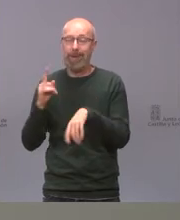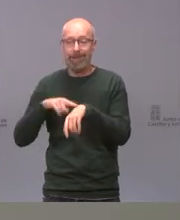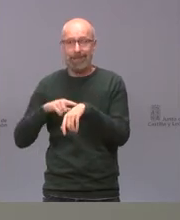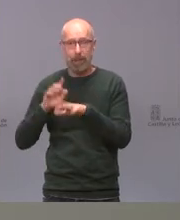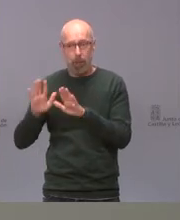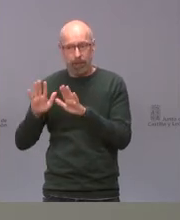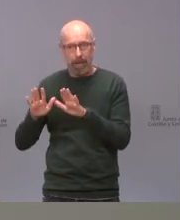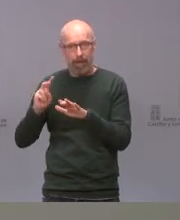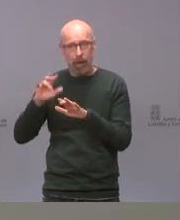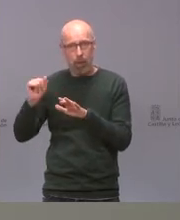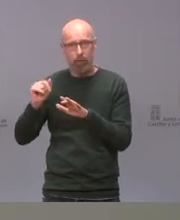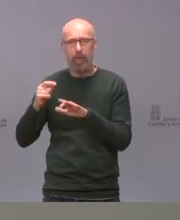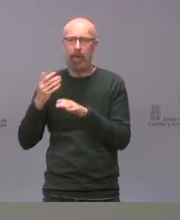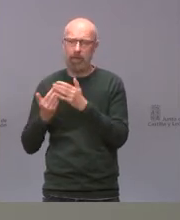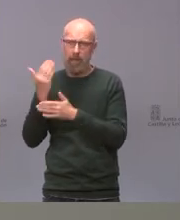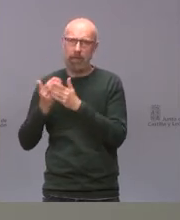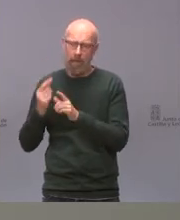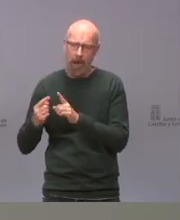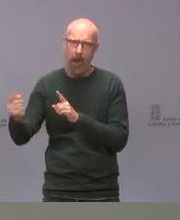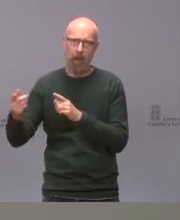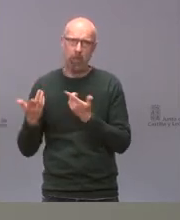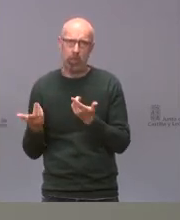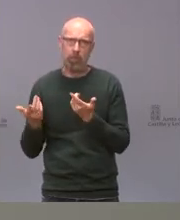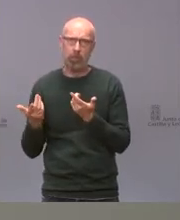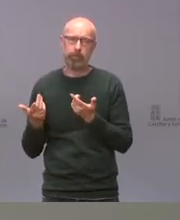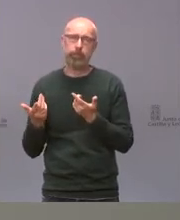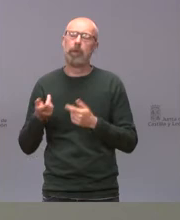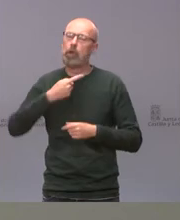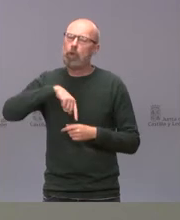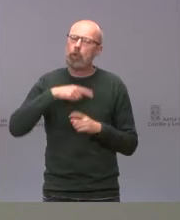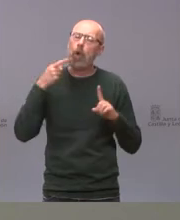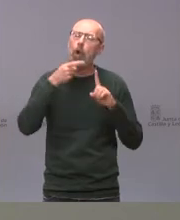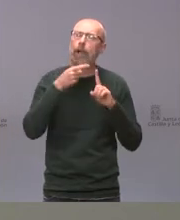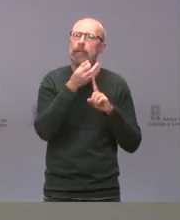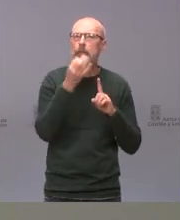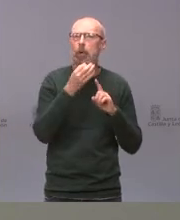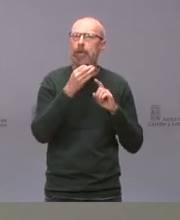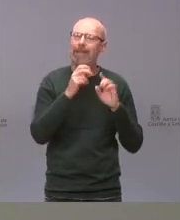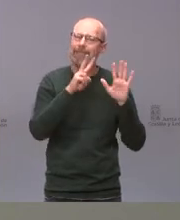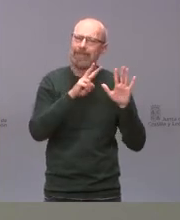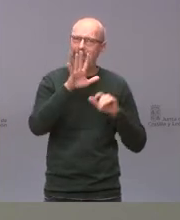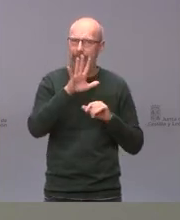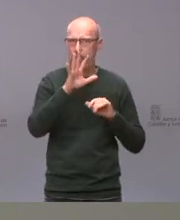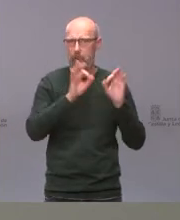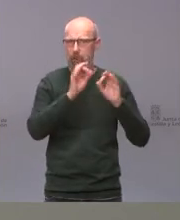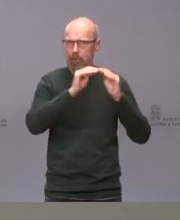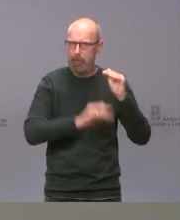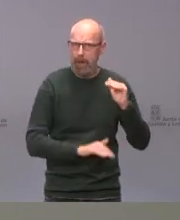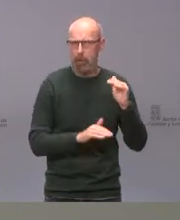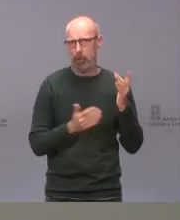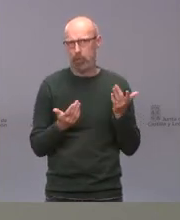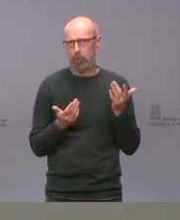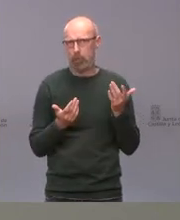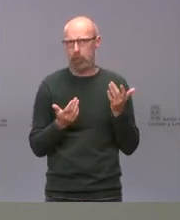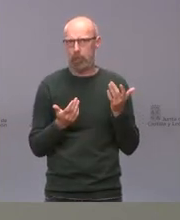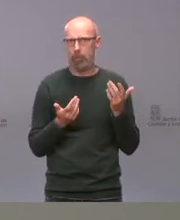alta. Estamos ahora, no hemos llegado y nuestro objetivo es intentar bajar ese 25% de presencia en las UCIs,